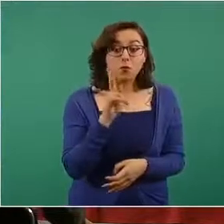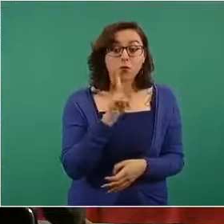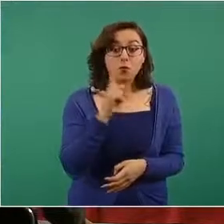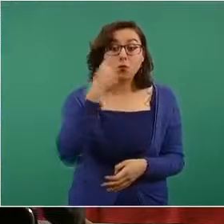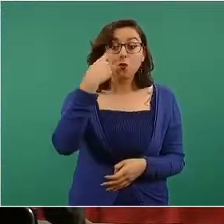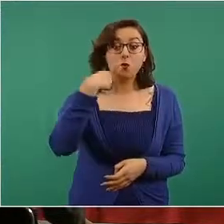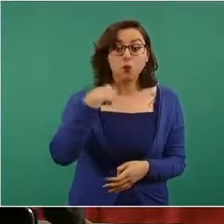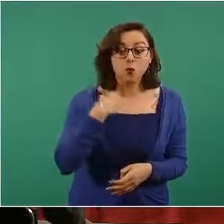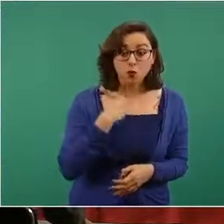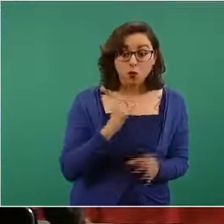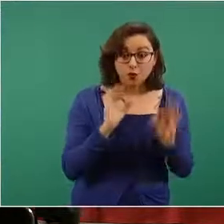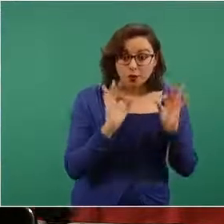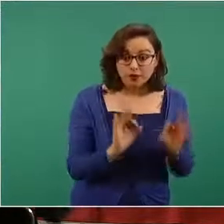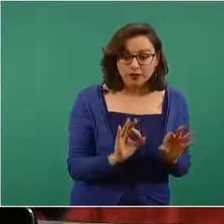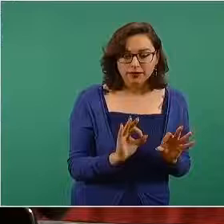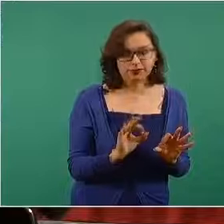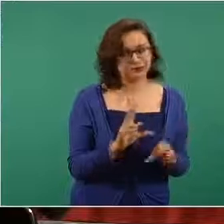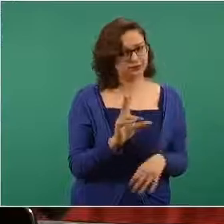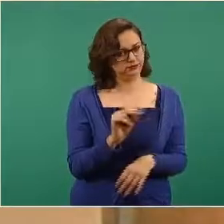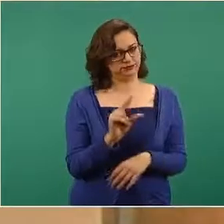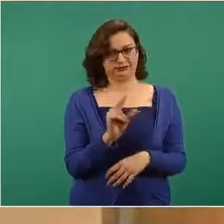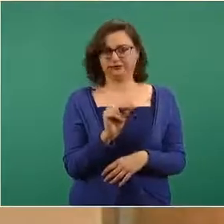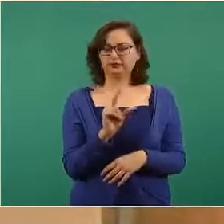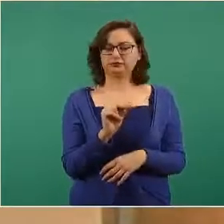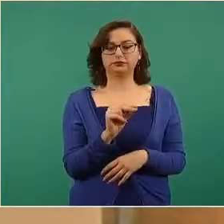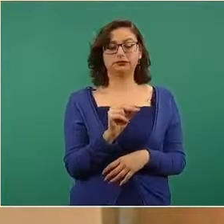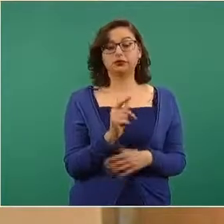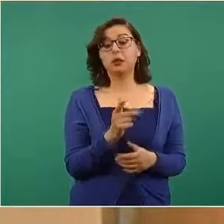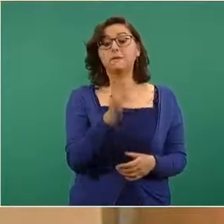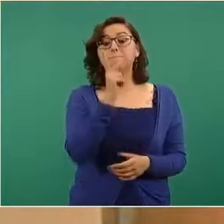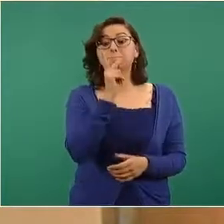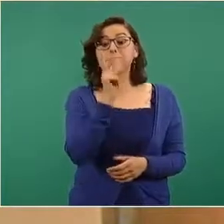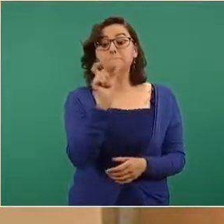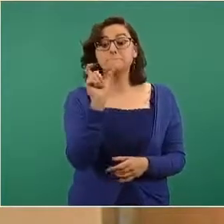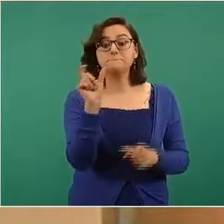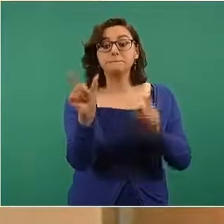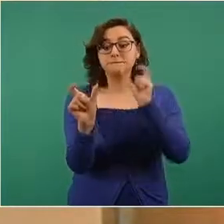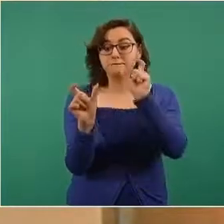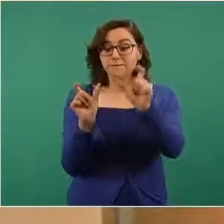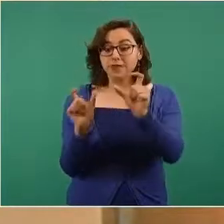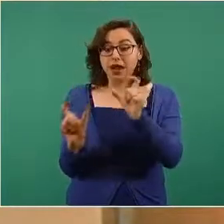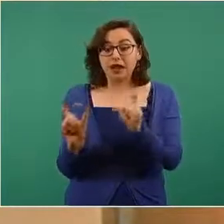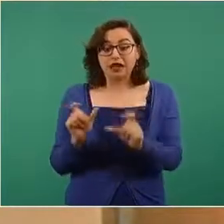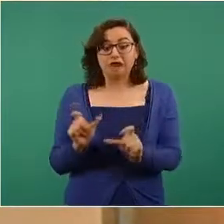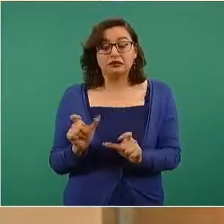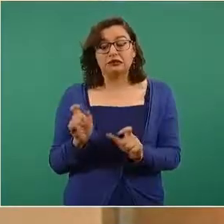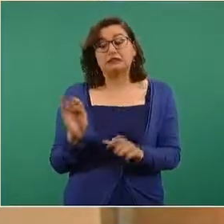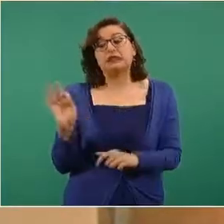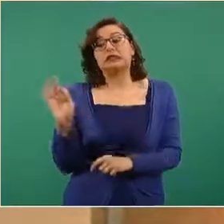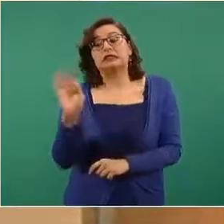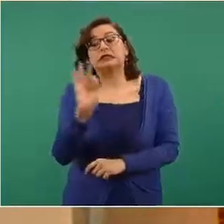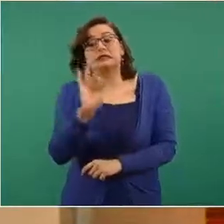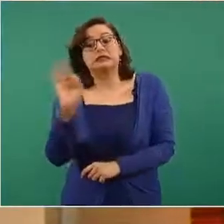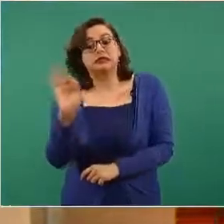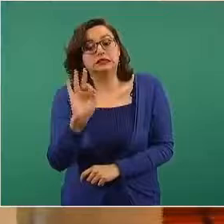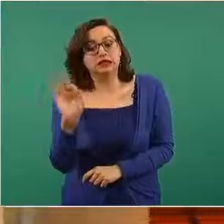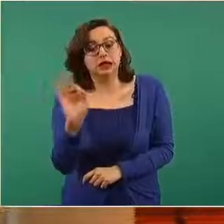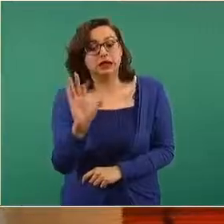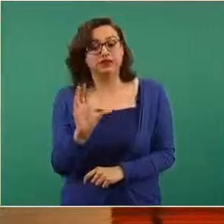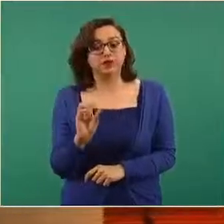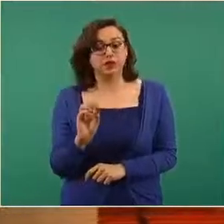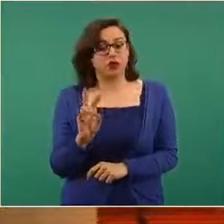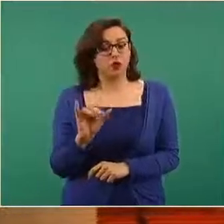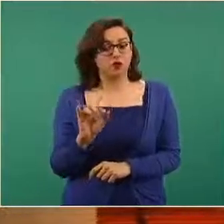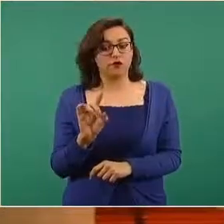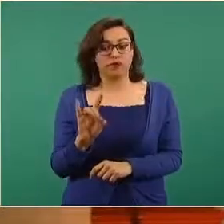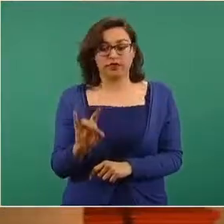un algoritmo que busca palabras de asociación. Esto es muy preliminar, pero es muy parecido a los ejercicios que